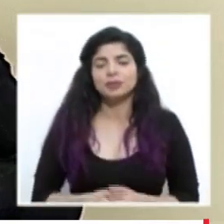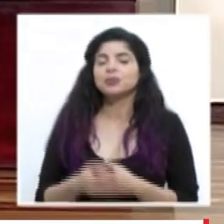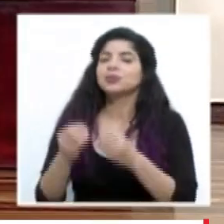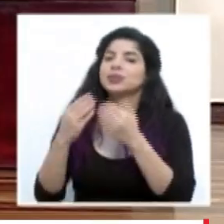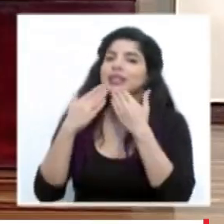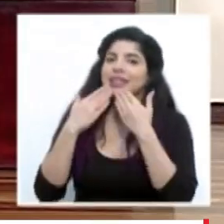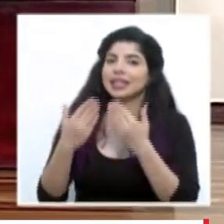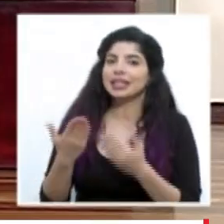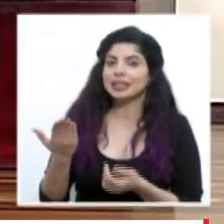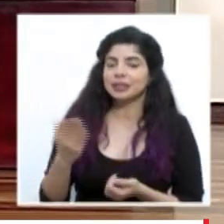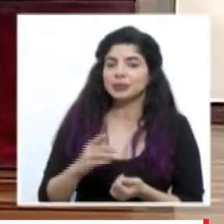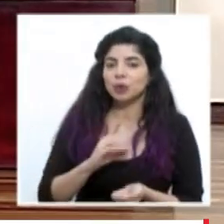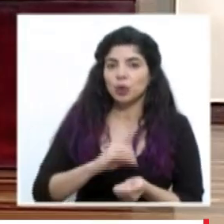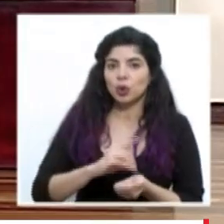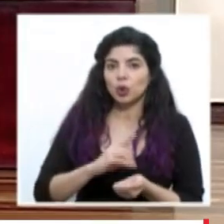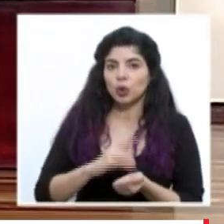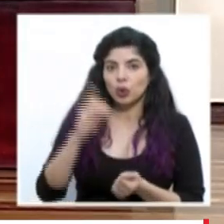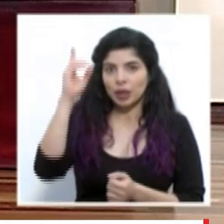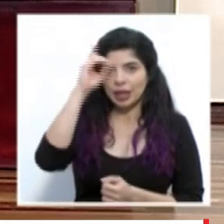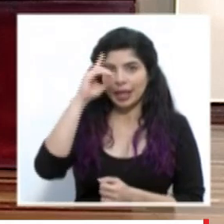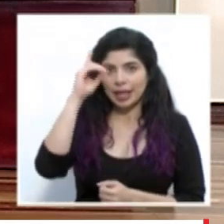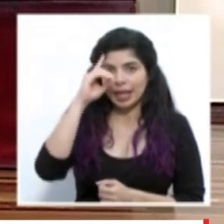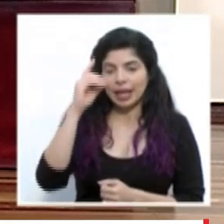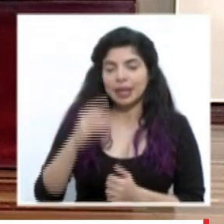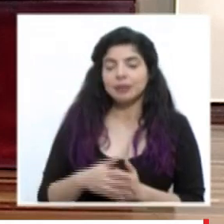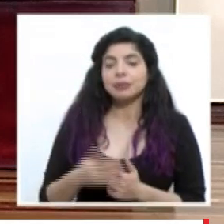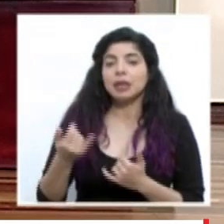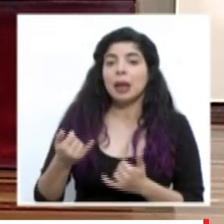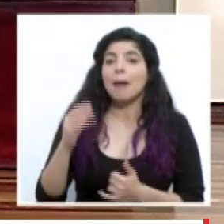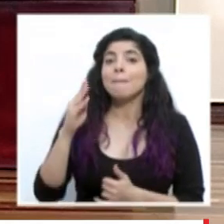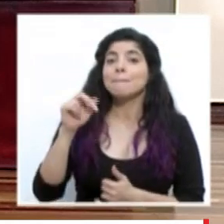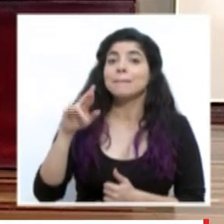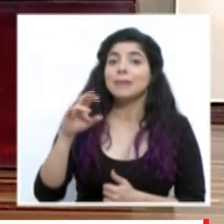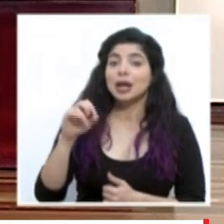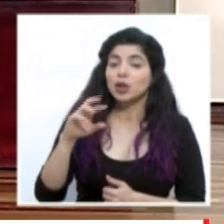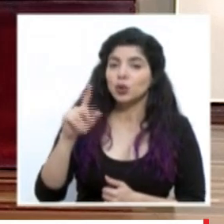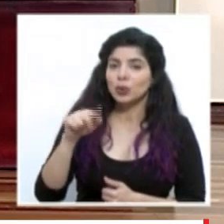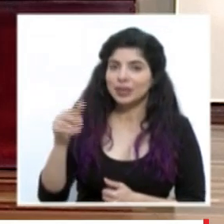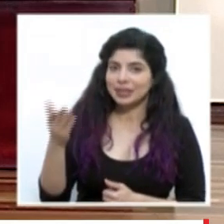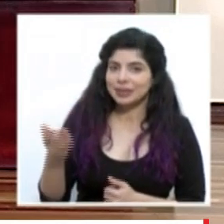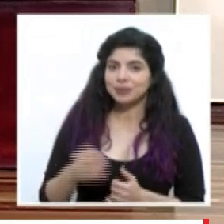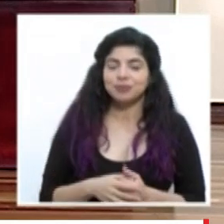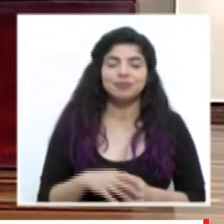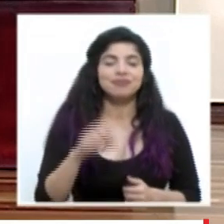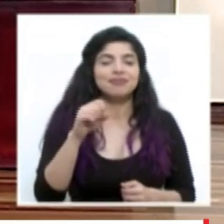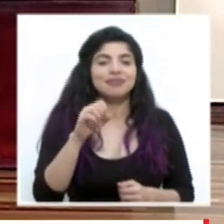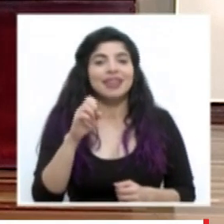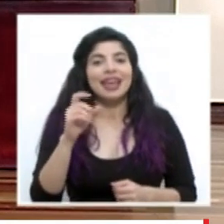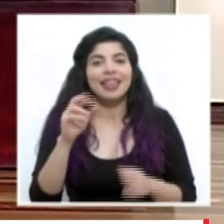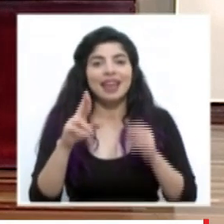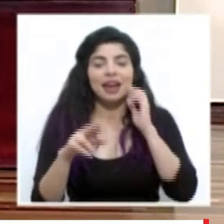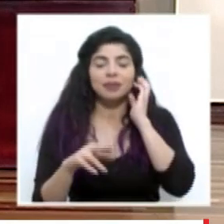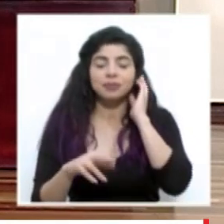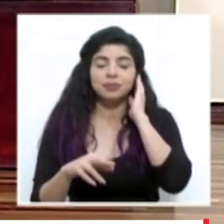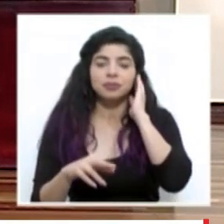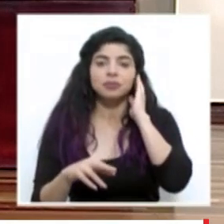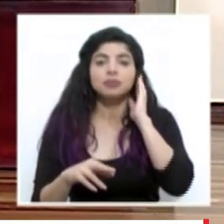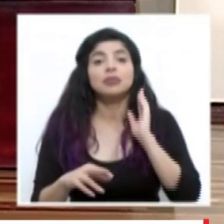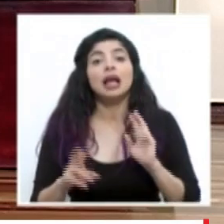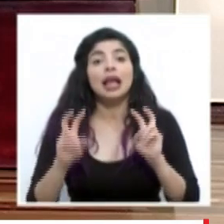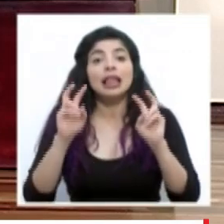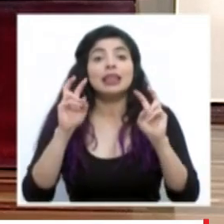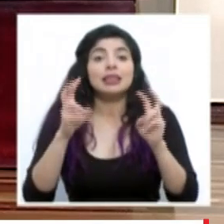gracias, doctor Salas. Señor Mario Ruiz, doctor. Sí, por favor. Don Edgar, el